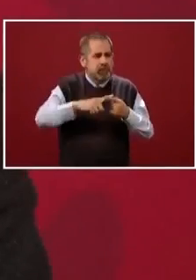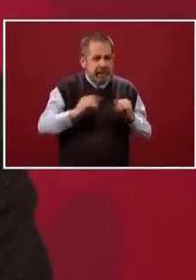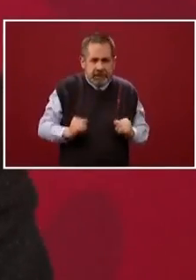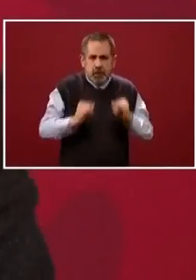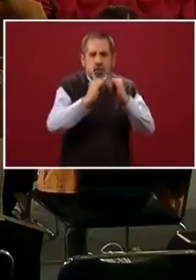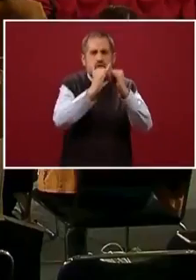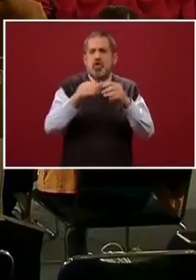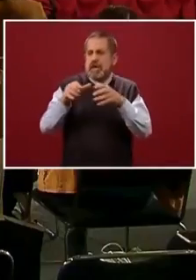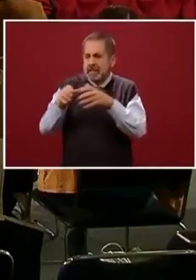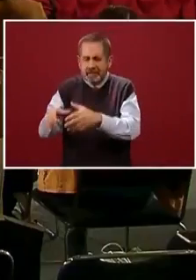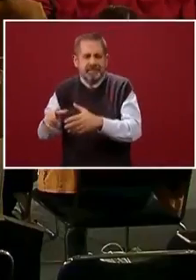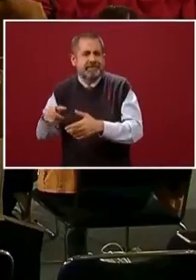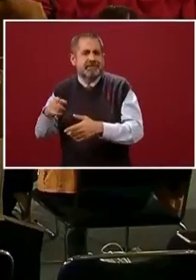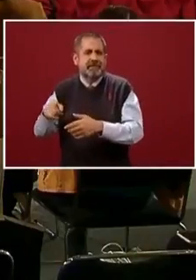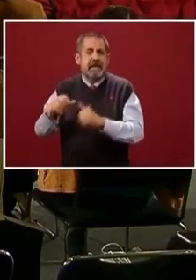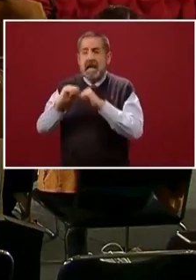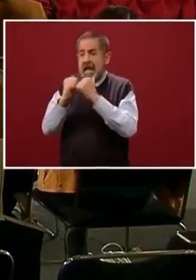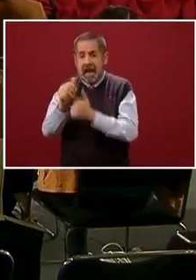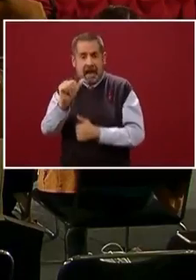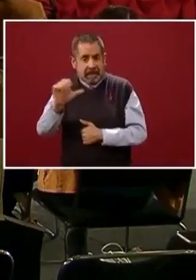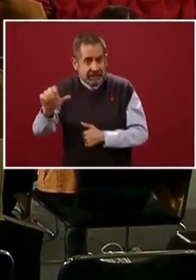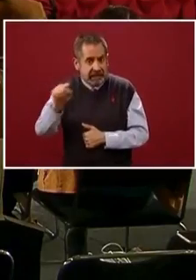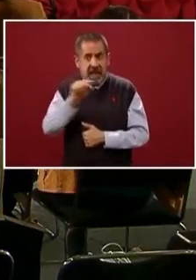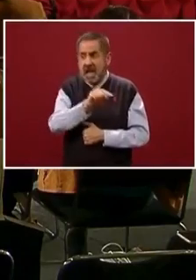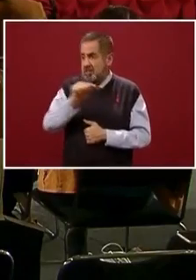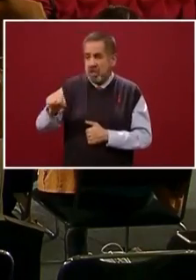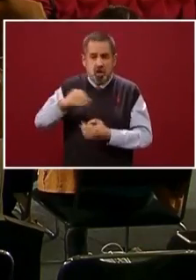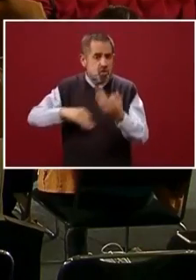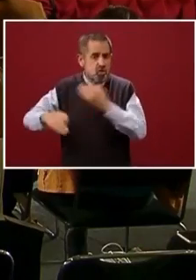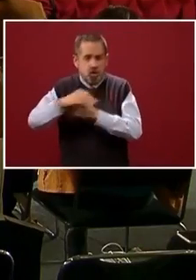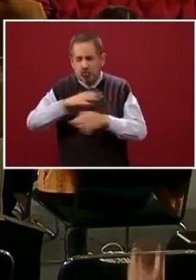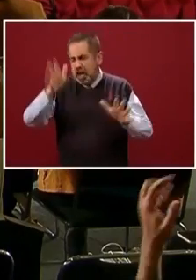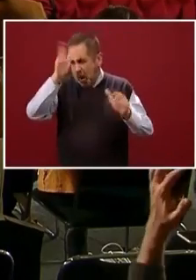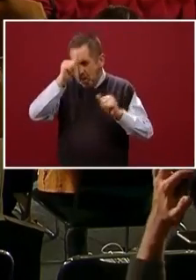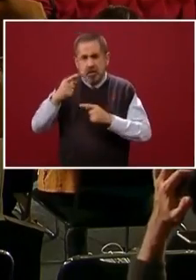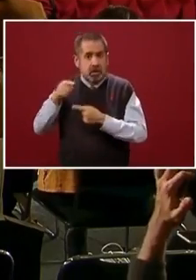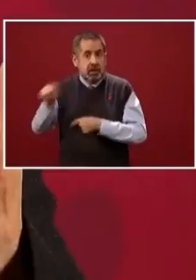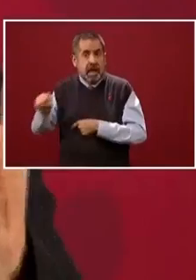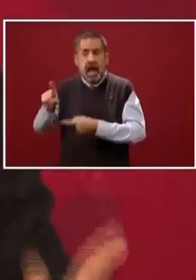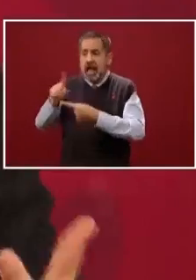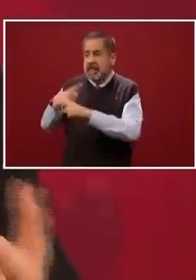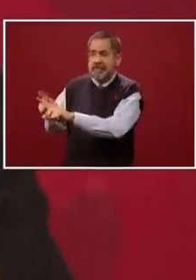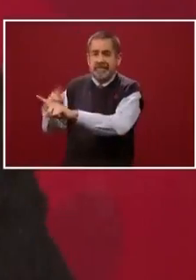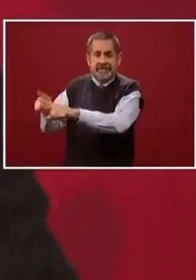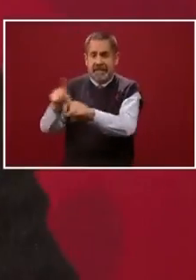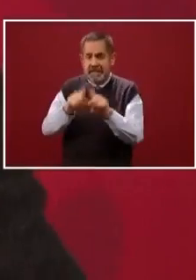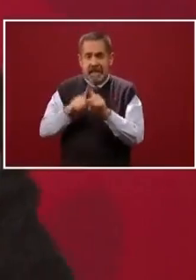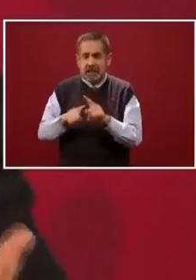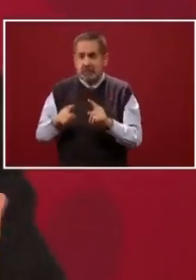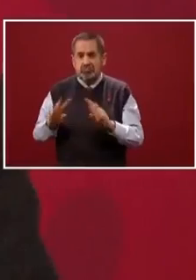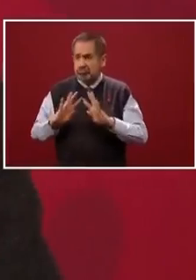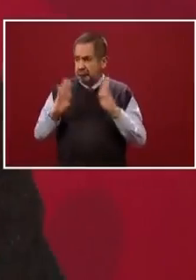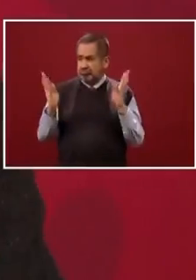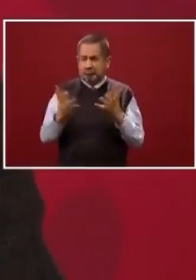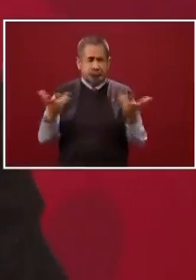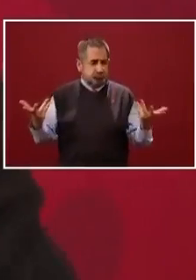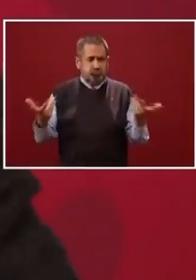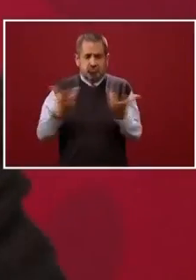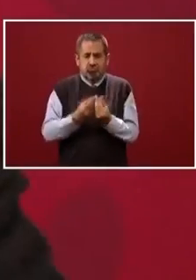instituciones y, en este caso, organizaciones sociales de muy variada naturaleza,